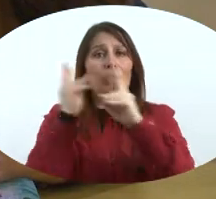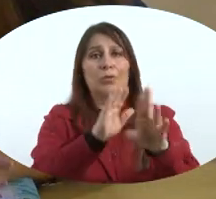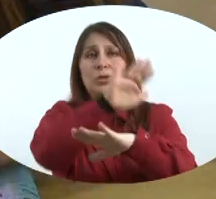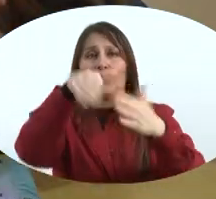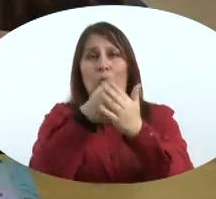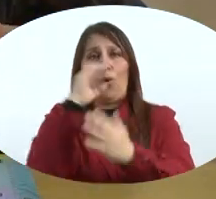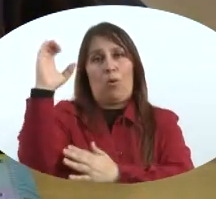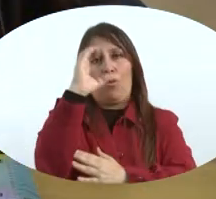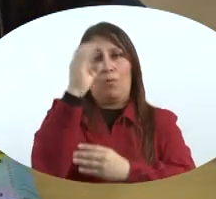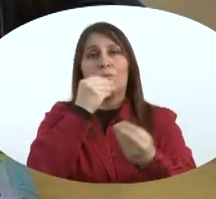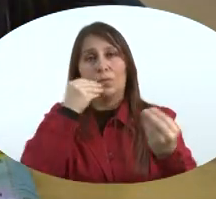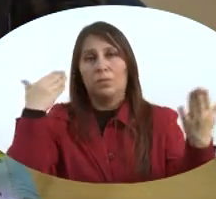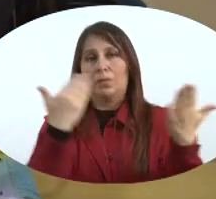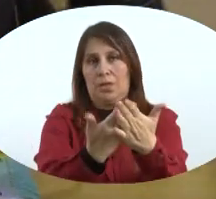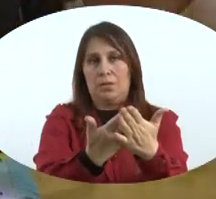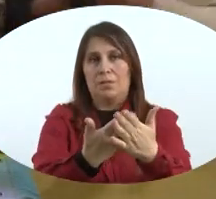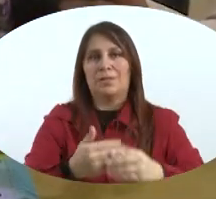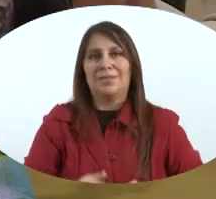muchas gracias